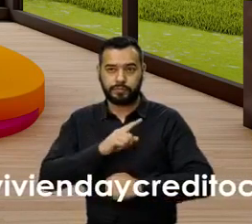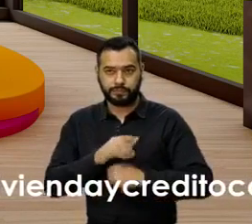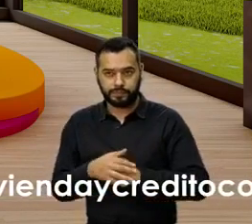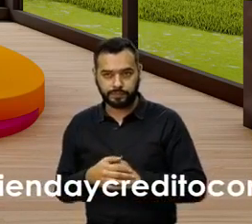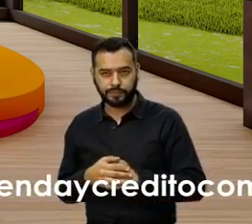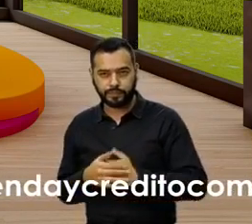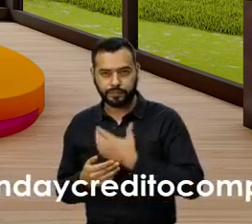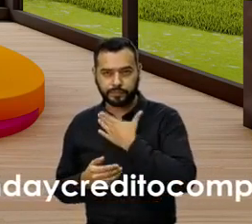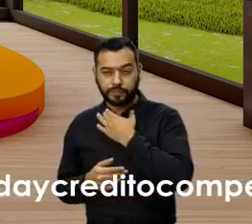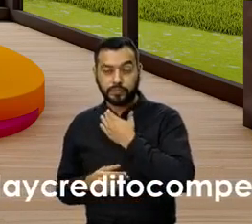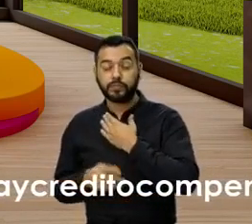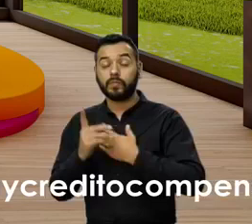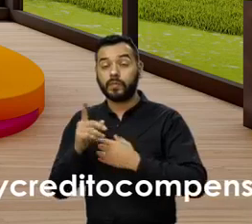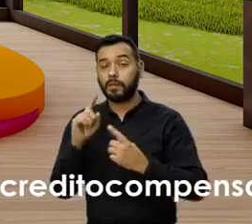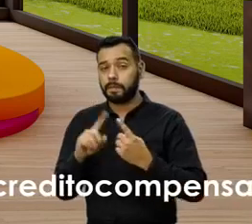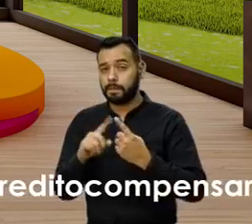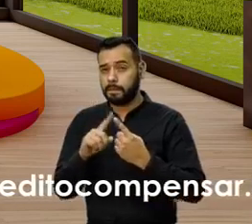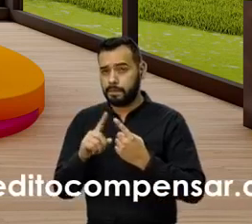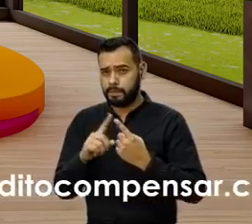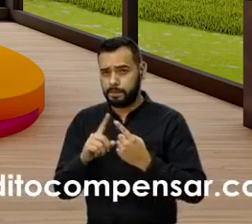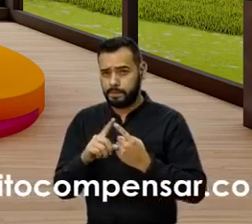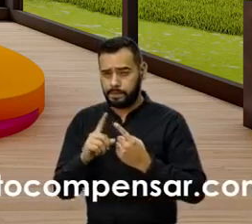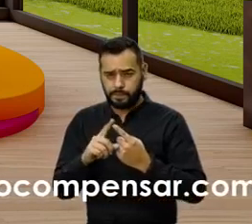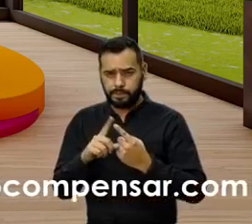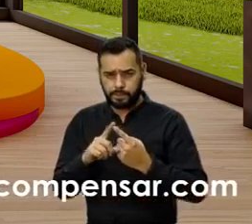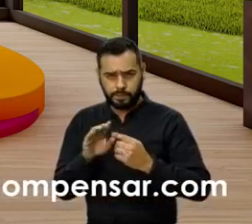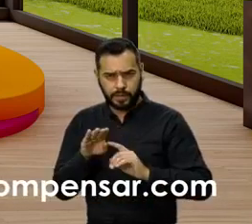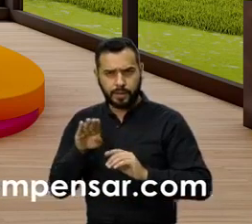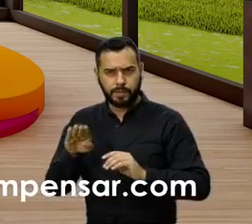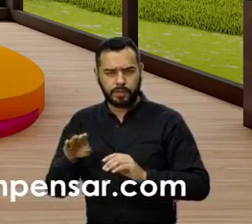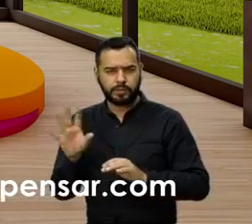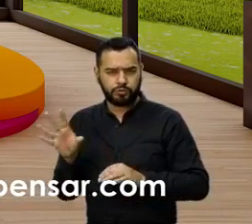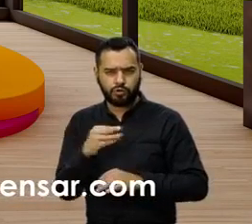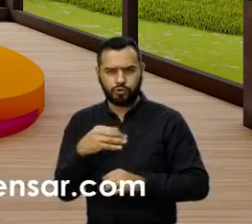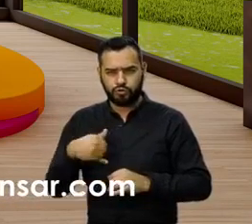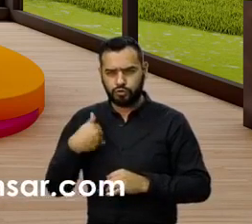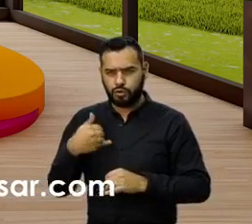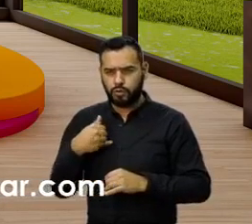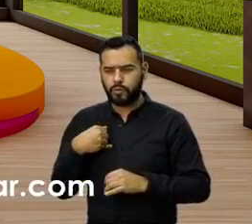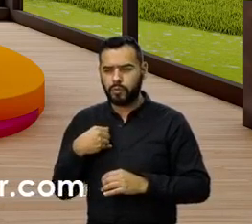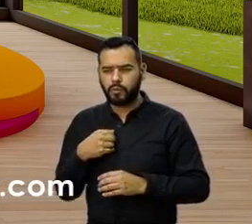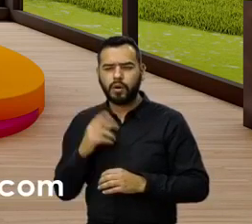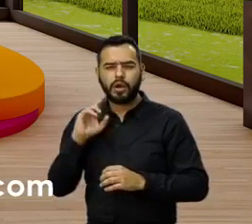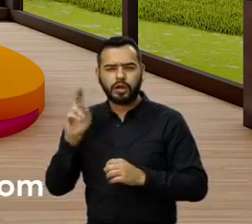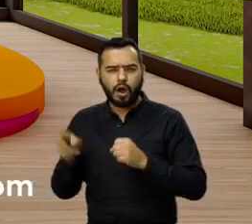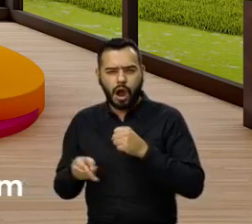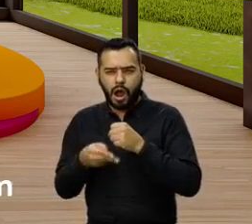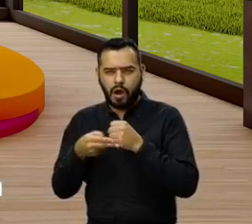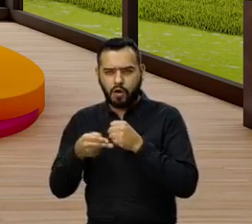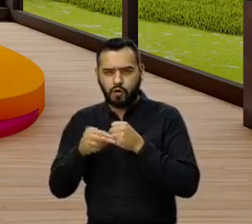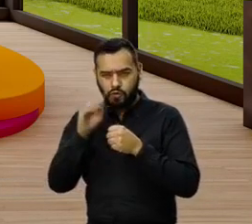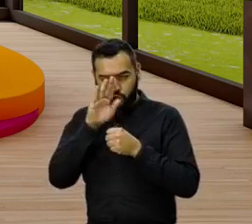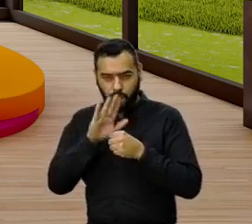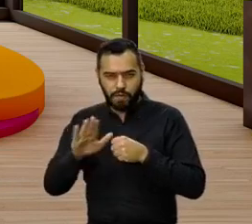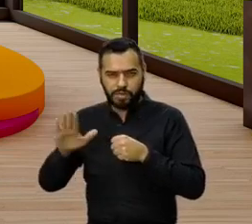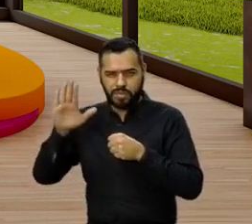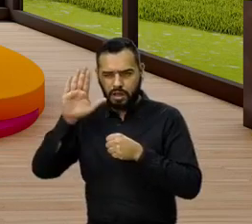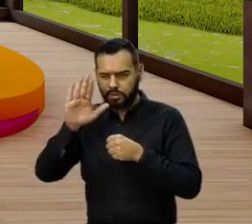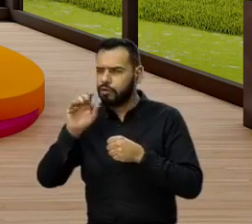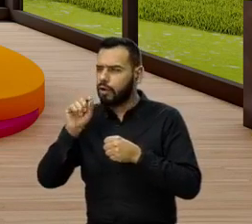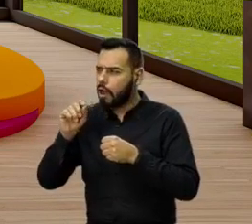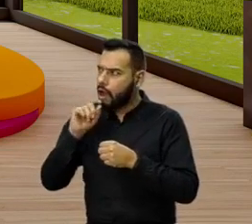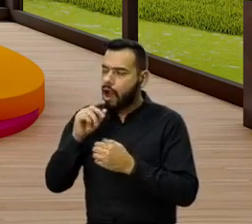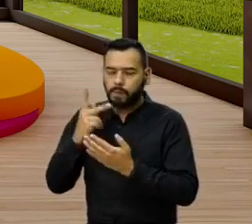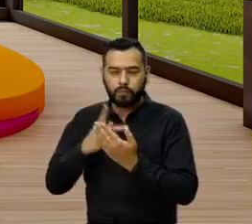perfecto ya saben este es el primer paso y sobre todo estos jóvenes propietarios ir al fondo nacional del ahorro y luego llevar el proyecto así que la del